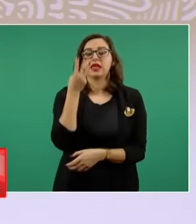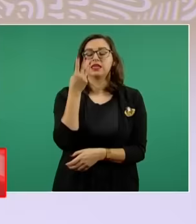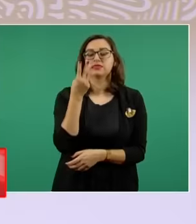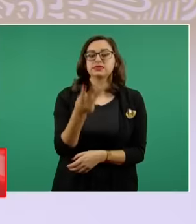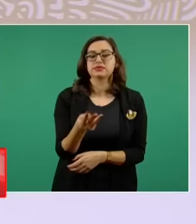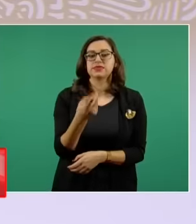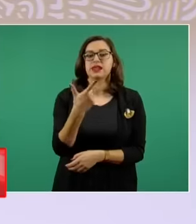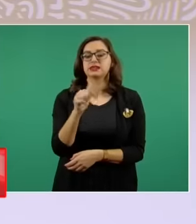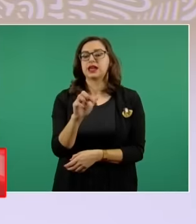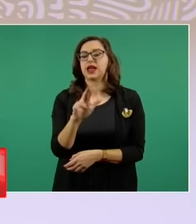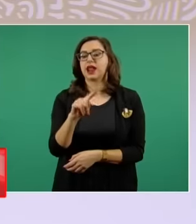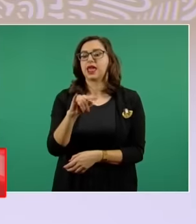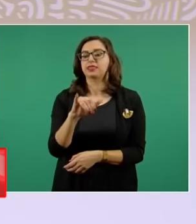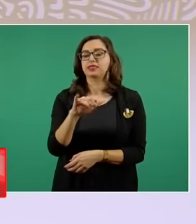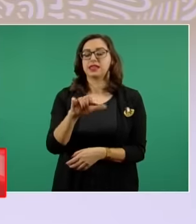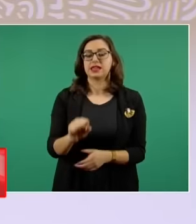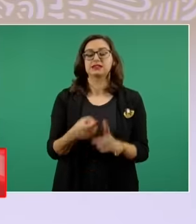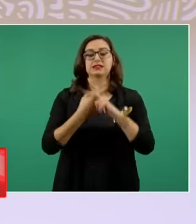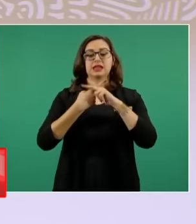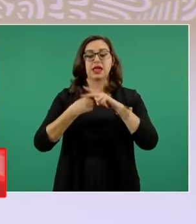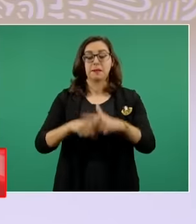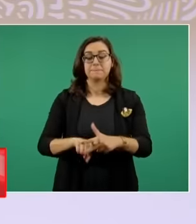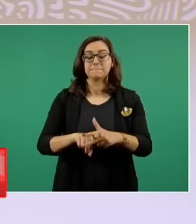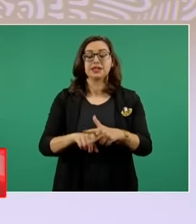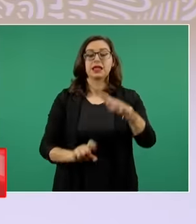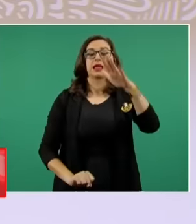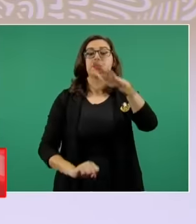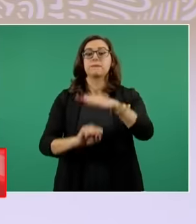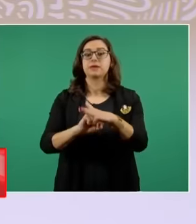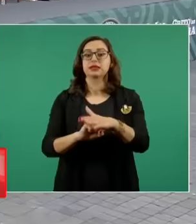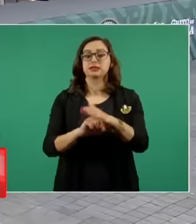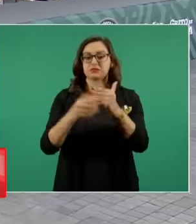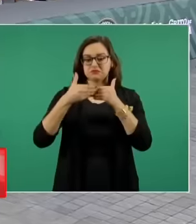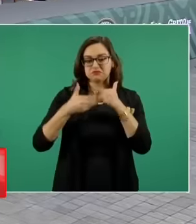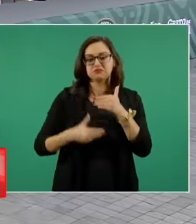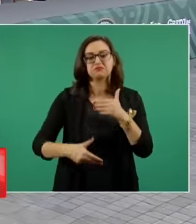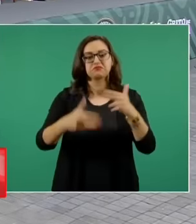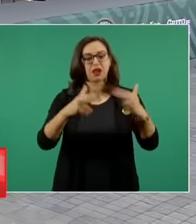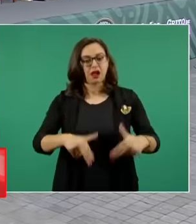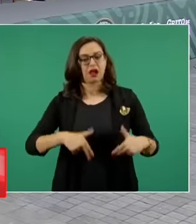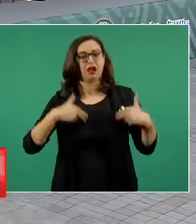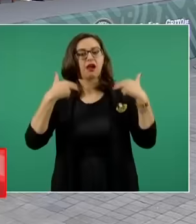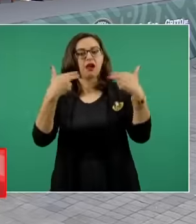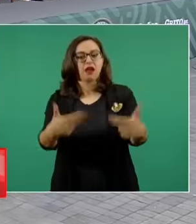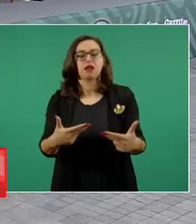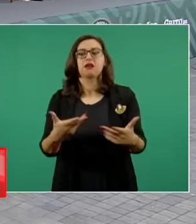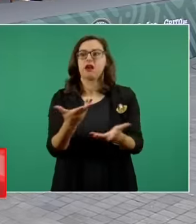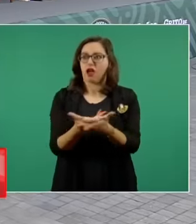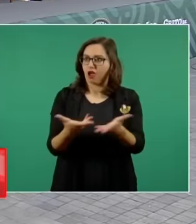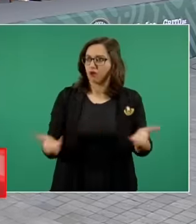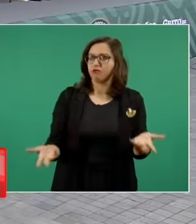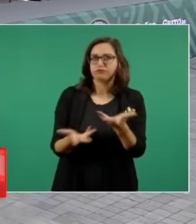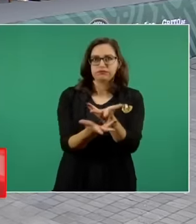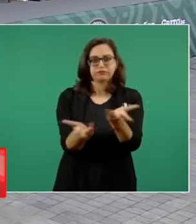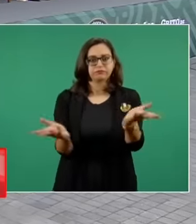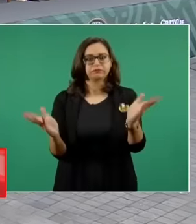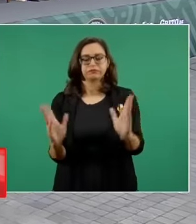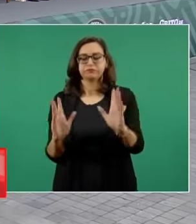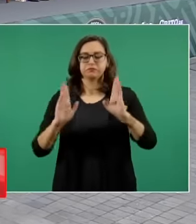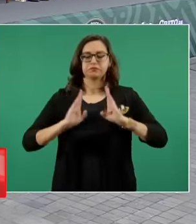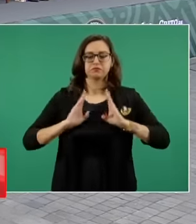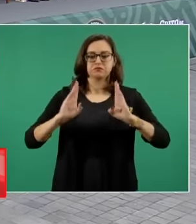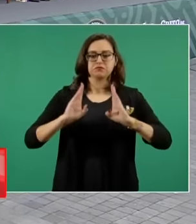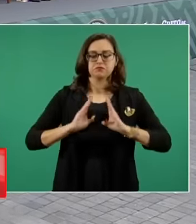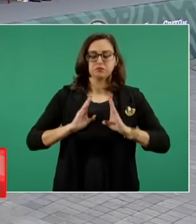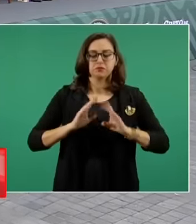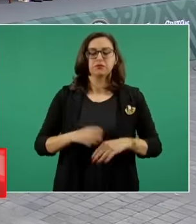garantías, génesis del actual ejército mexicano. Esto sentó las bases de la consumación de la